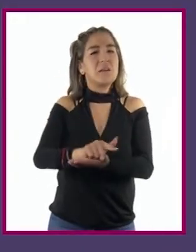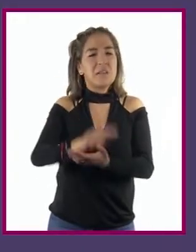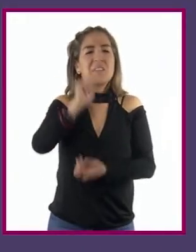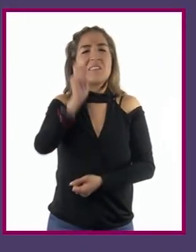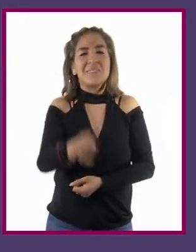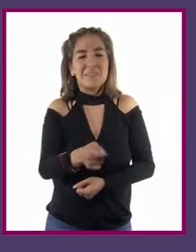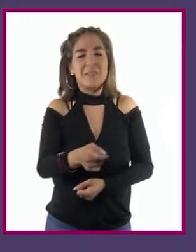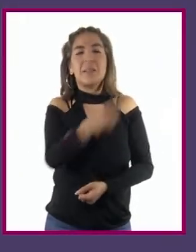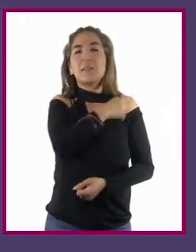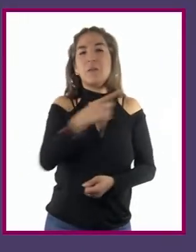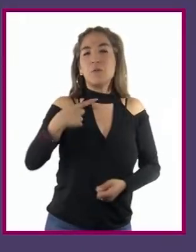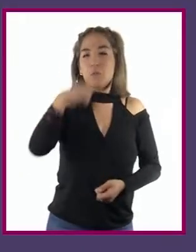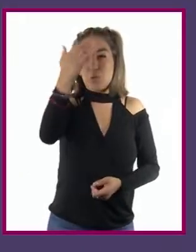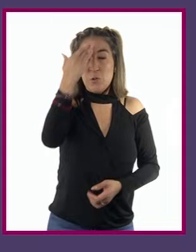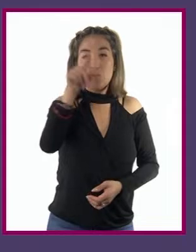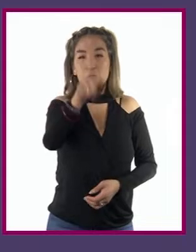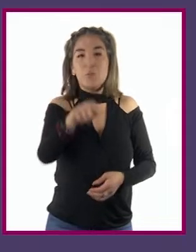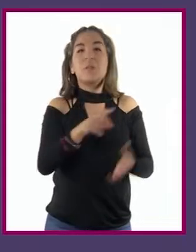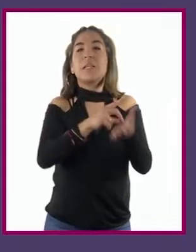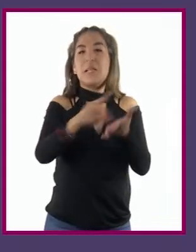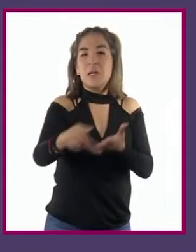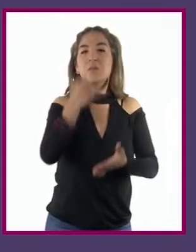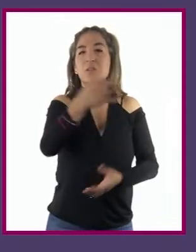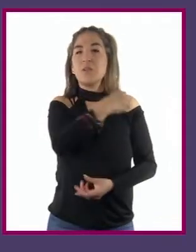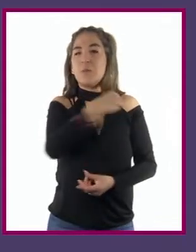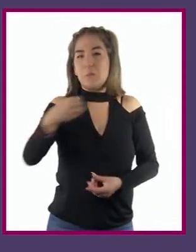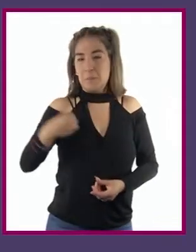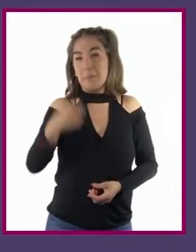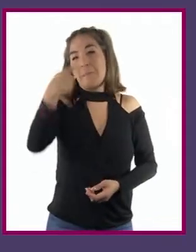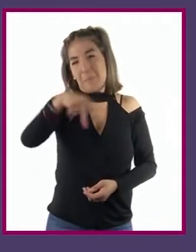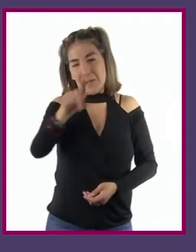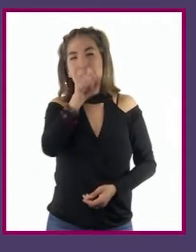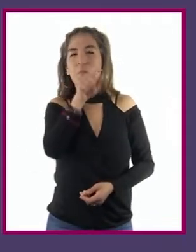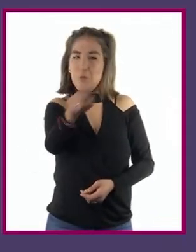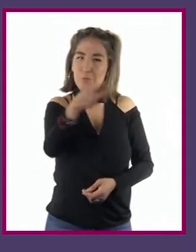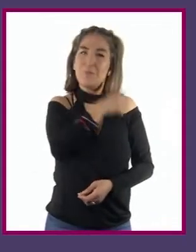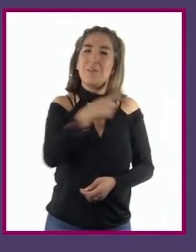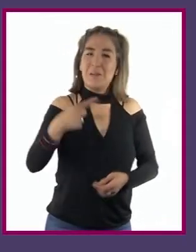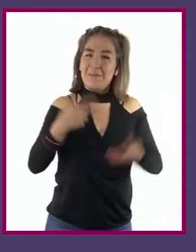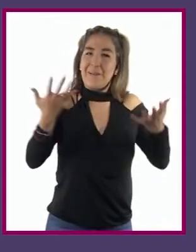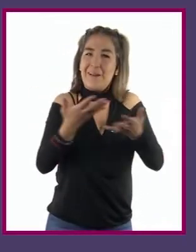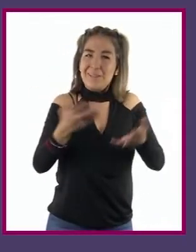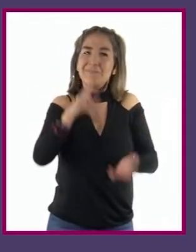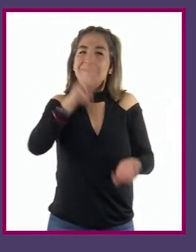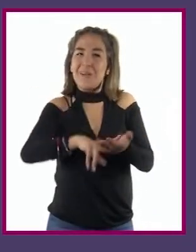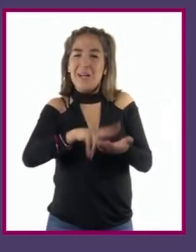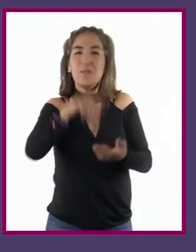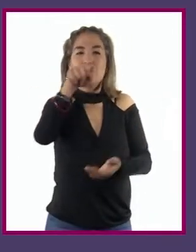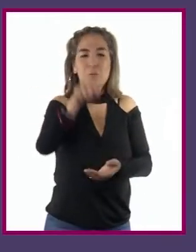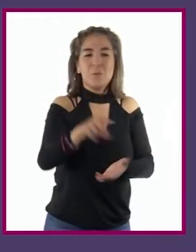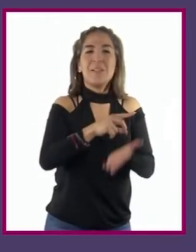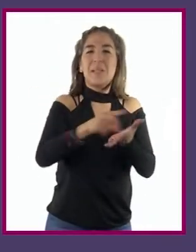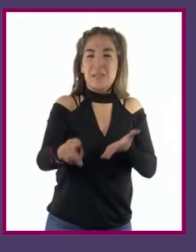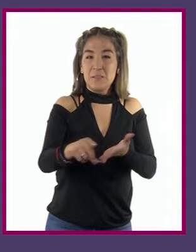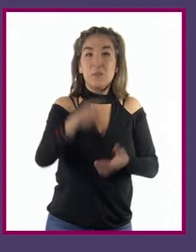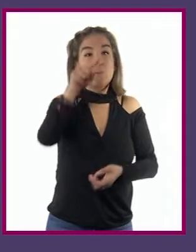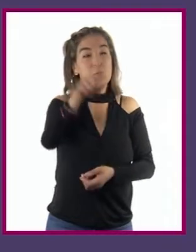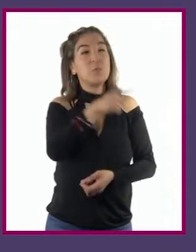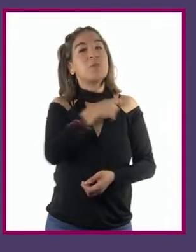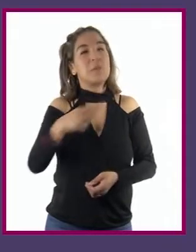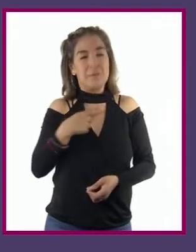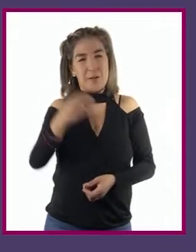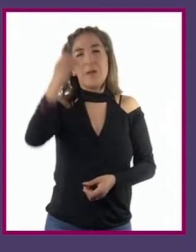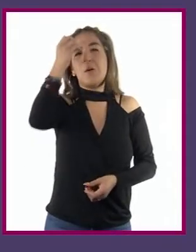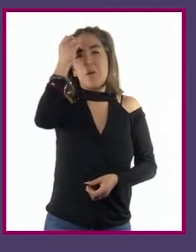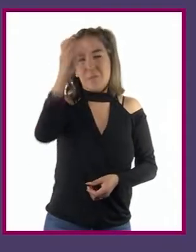con que conozcas tus derechos y obligaciones, pero también con que los hagas valer. Y no te olvides de